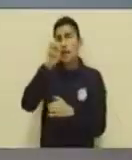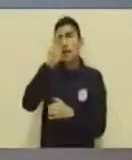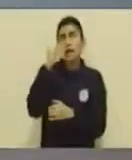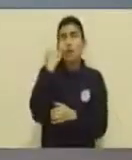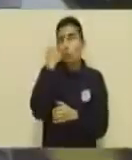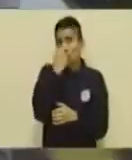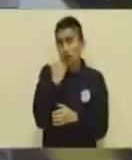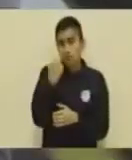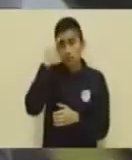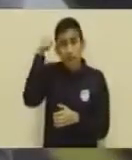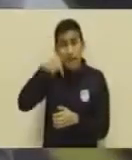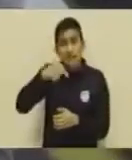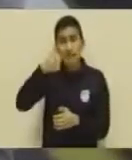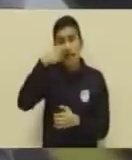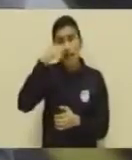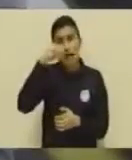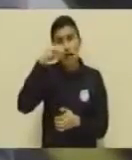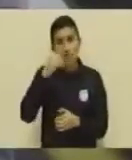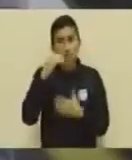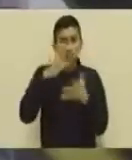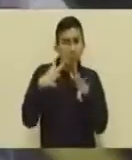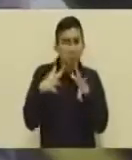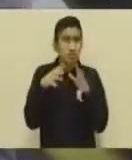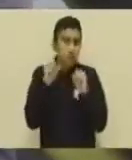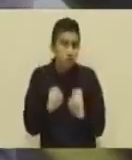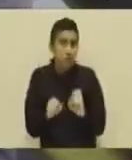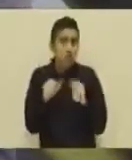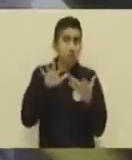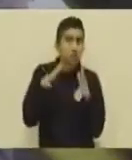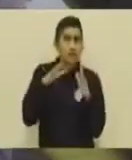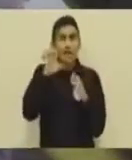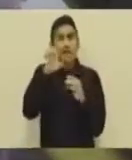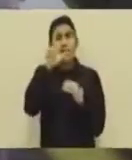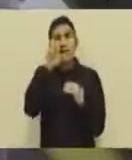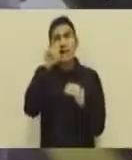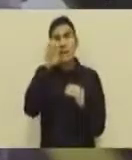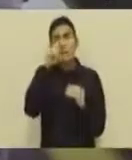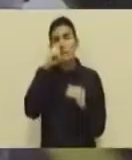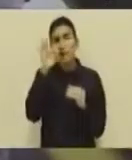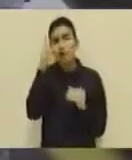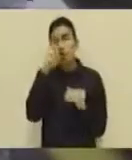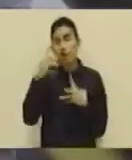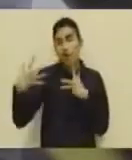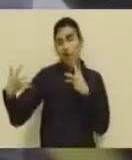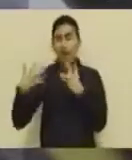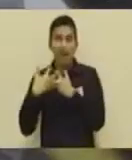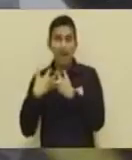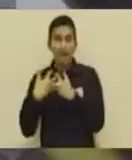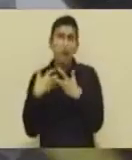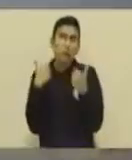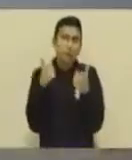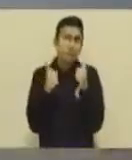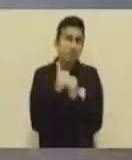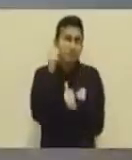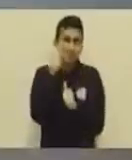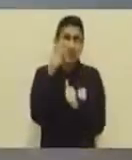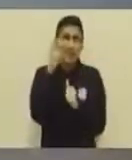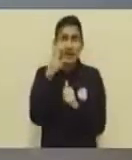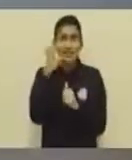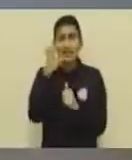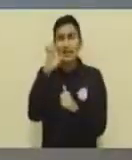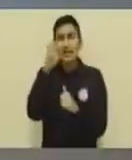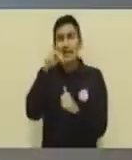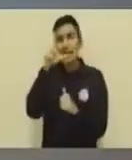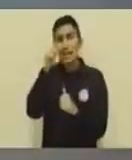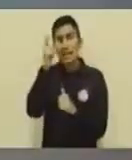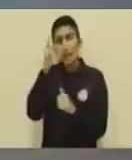de carbono. Sí, pues serían esos elementos que van a hacer el enlace. Bueno, estos serían el enlace